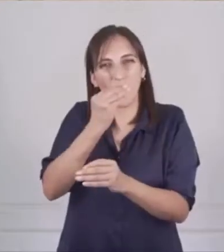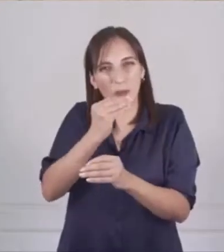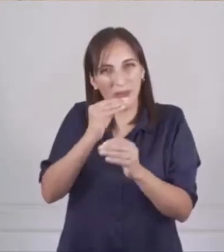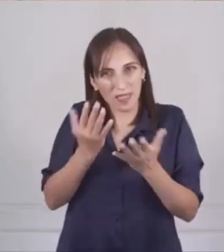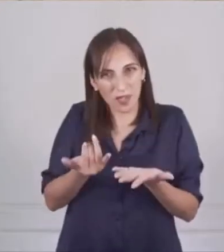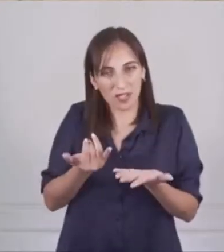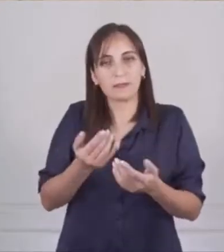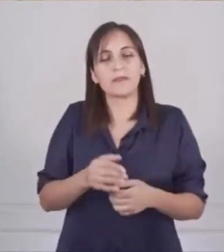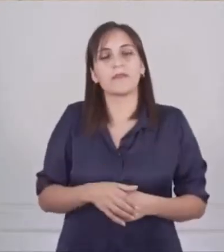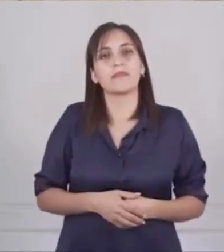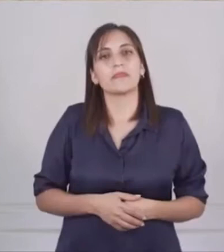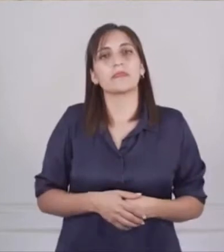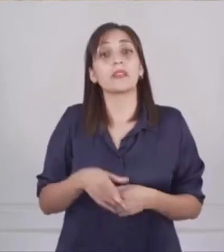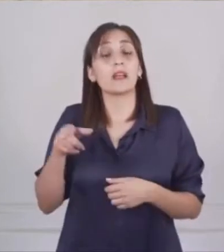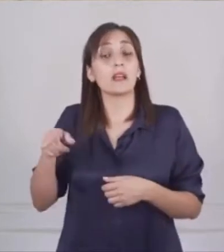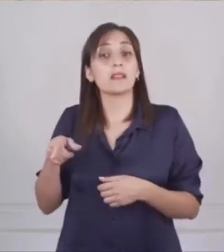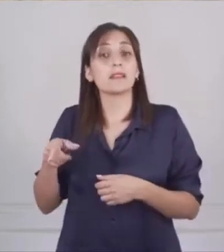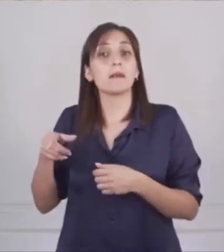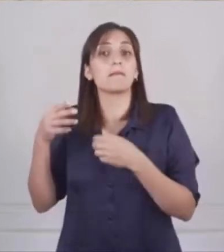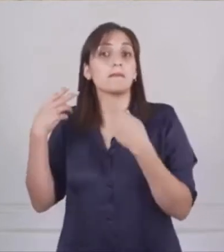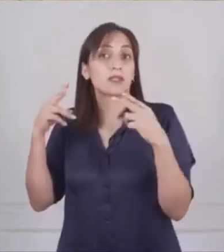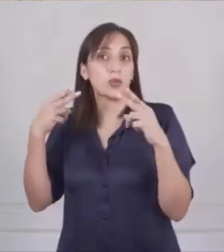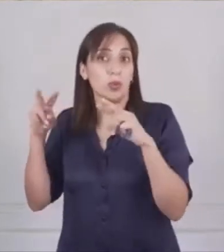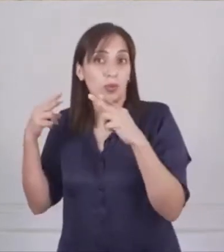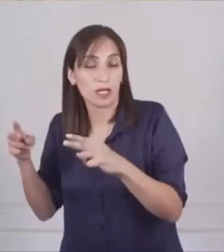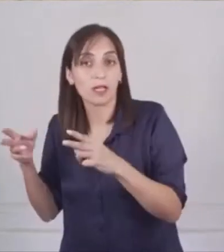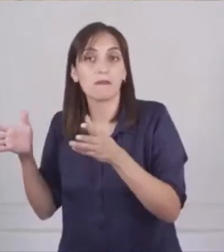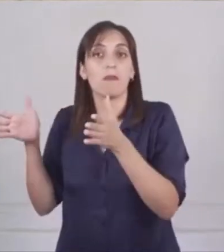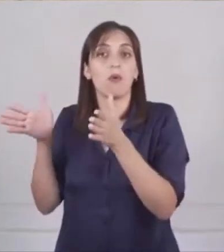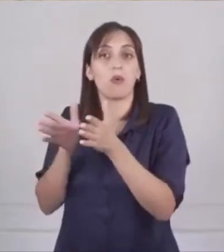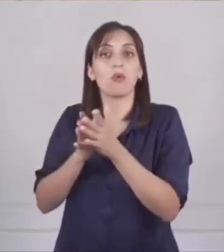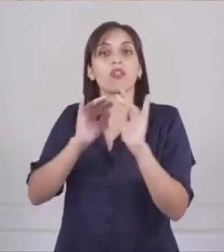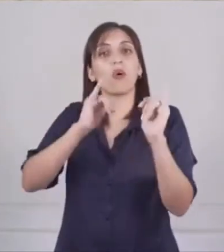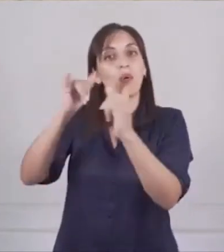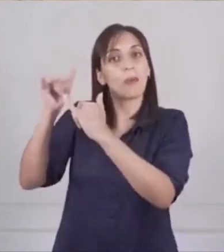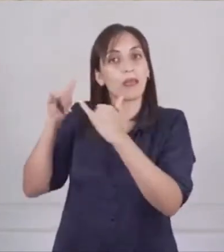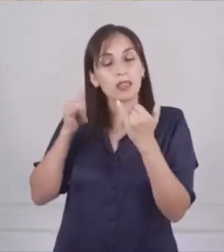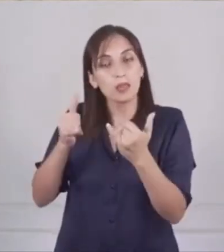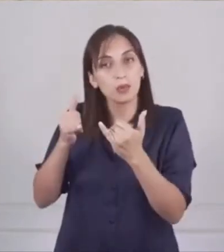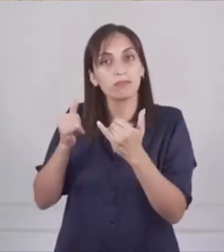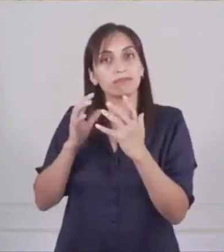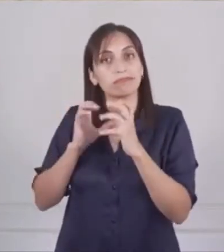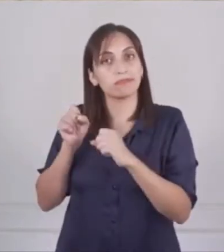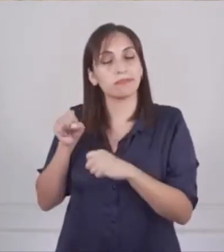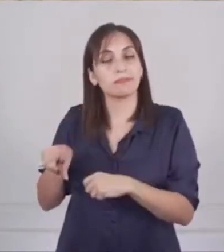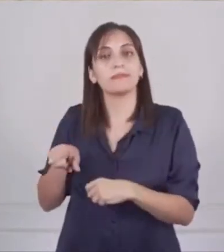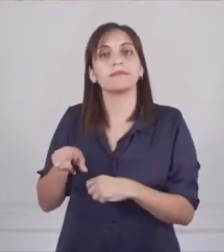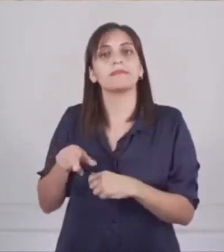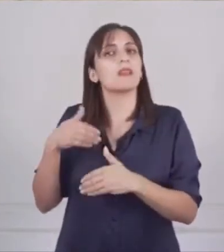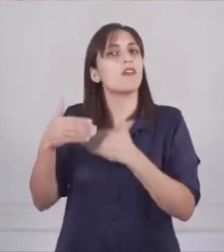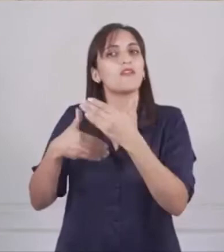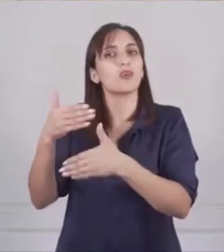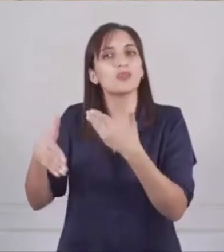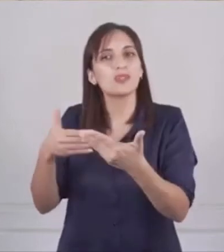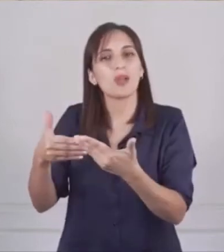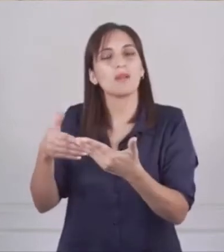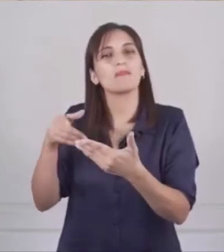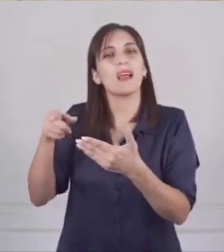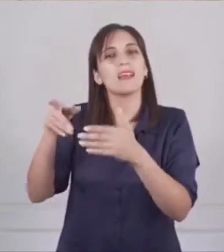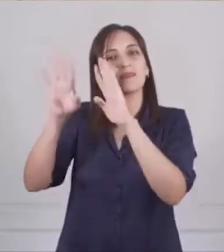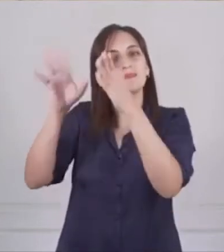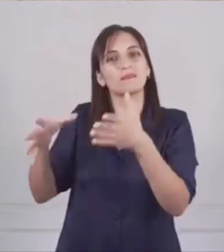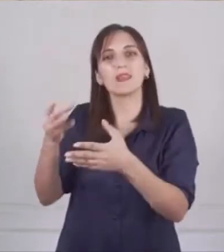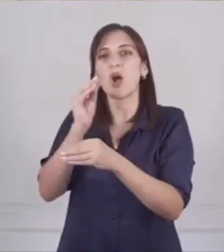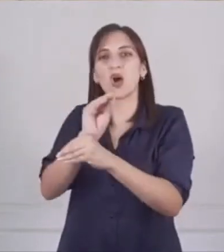Junto al Ministerio de Turismo, Cultura y la Secretaría de Juventudes, pusimos en funcionamiento la cocina del comedor